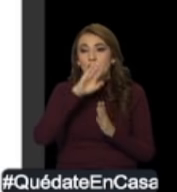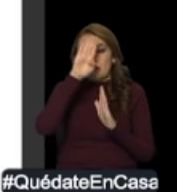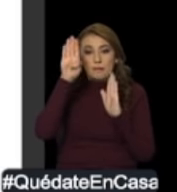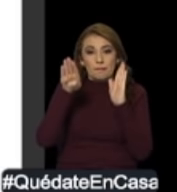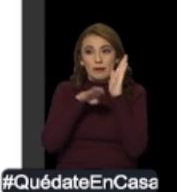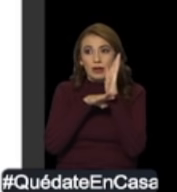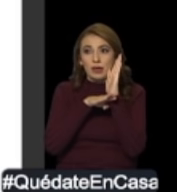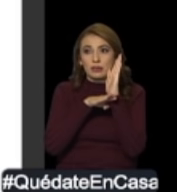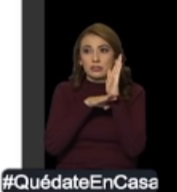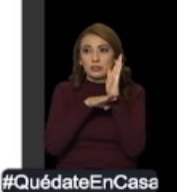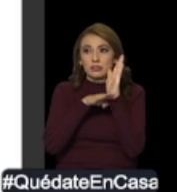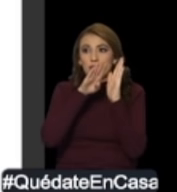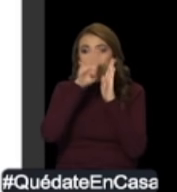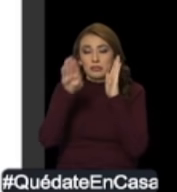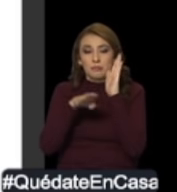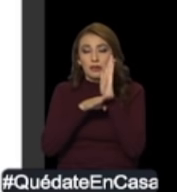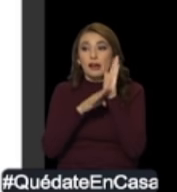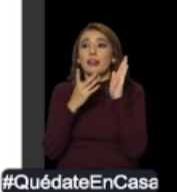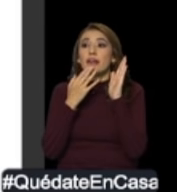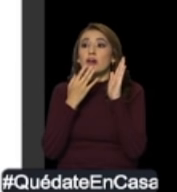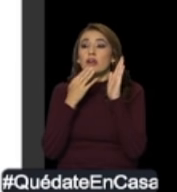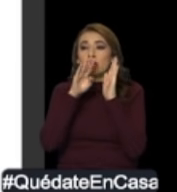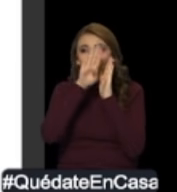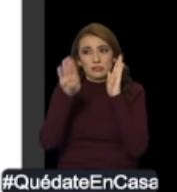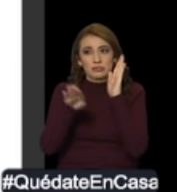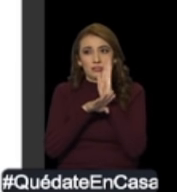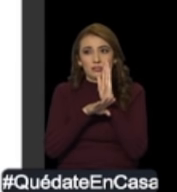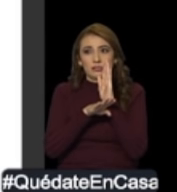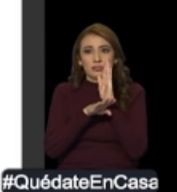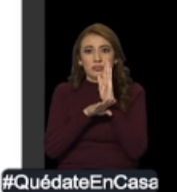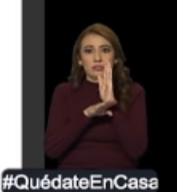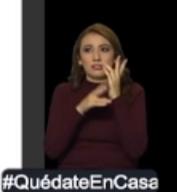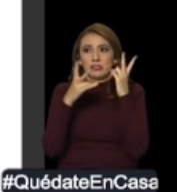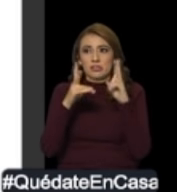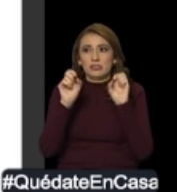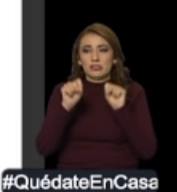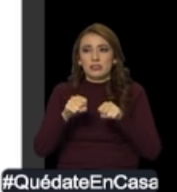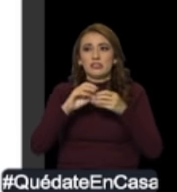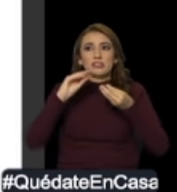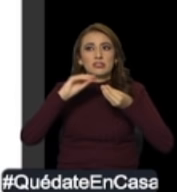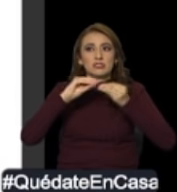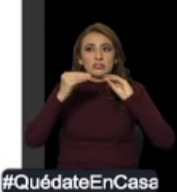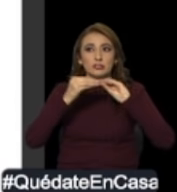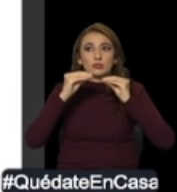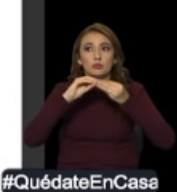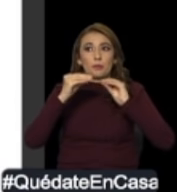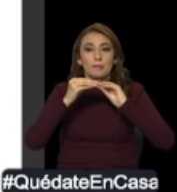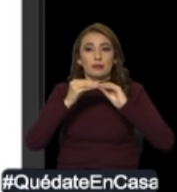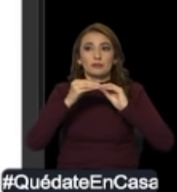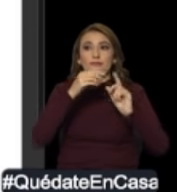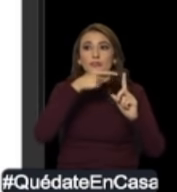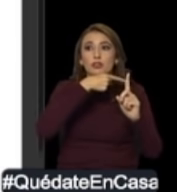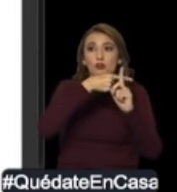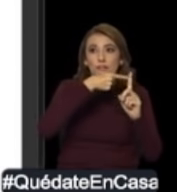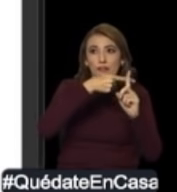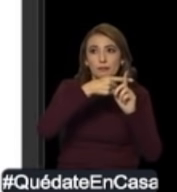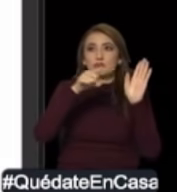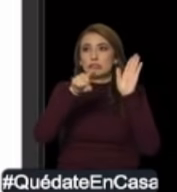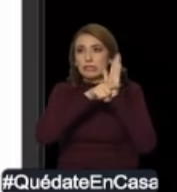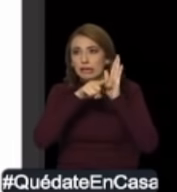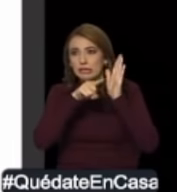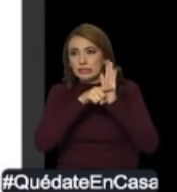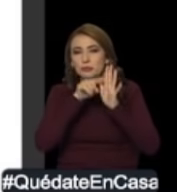esa gráfica multicolor muestra también el número de confirmados, de descartados